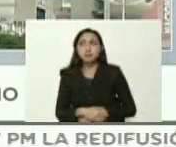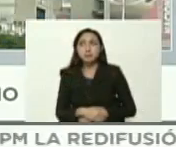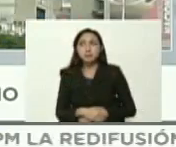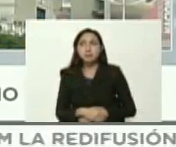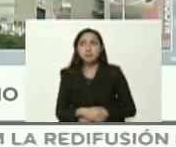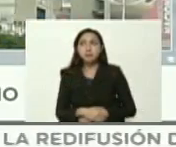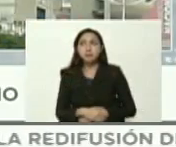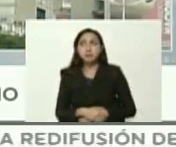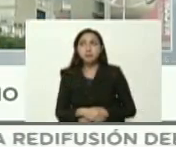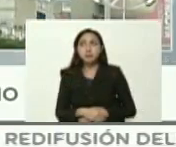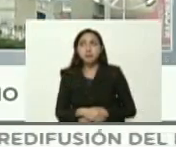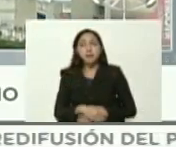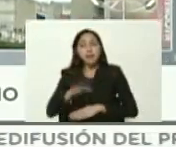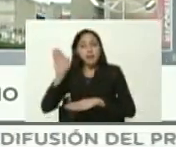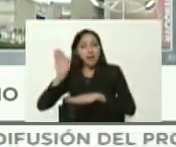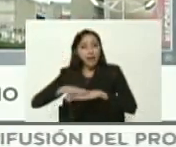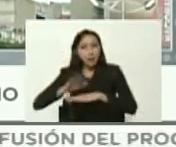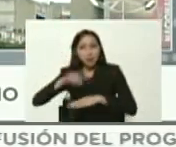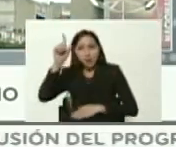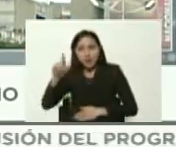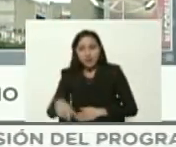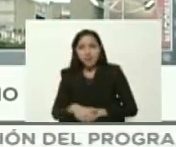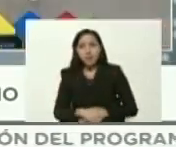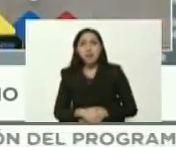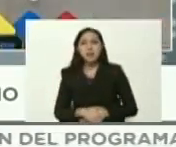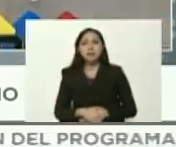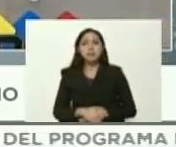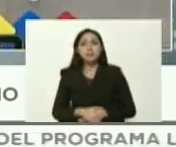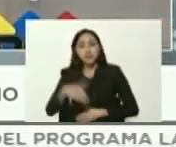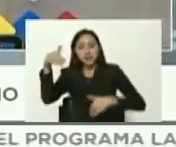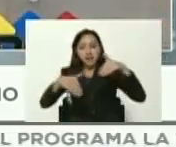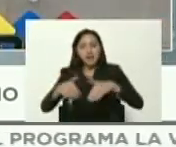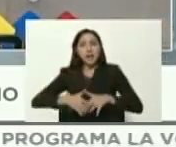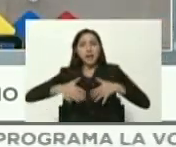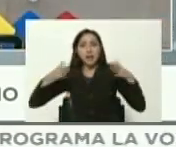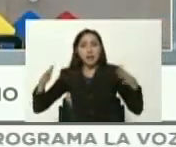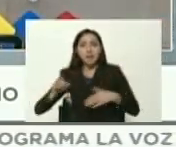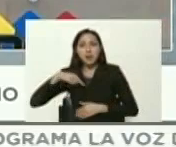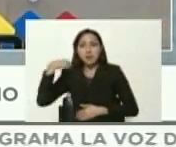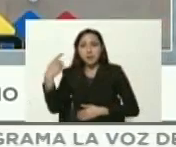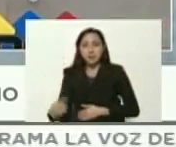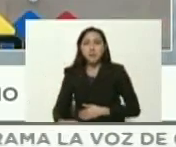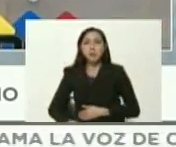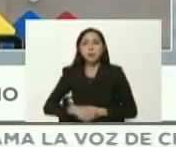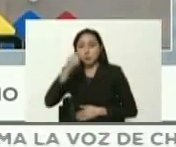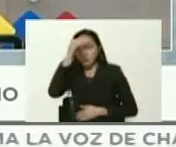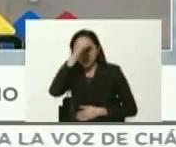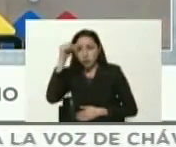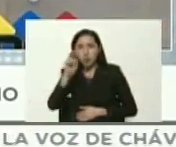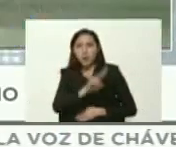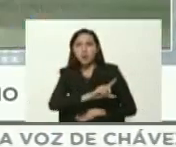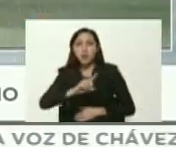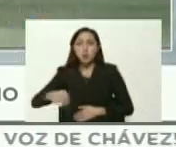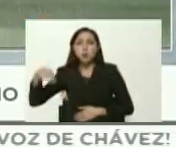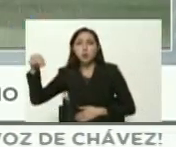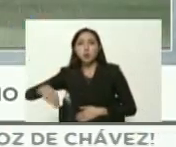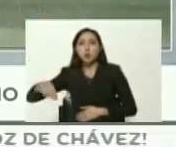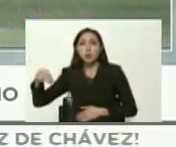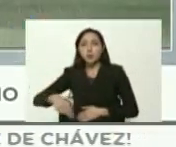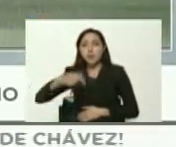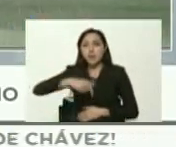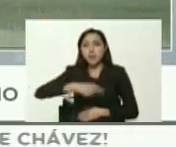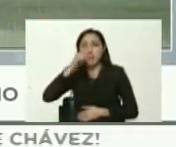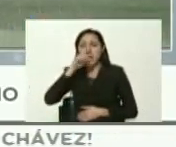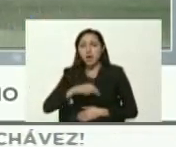que de paso ha convocado a las megaelecciones para el próximo domingo 21 de noviembre. Vamos